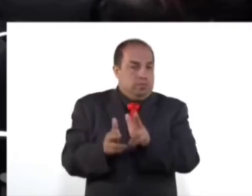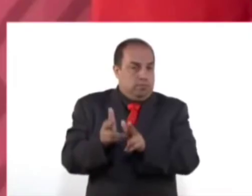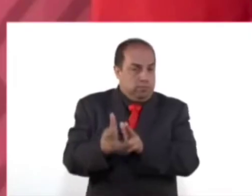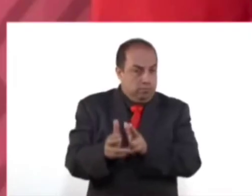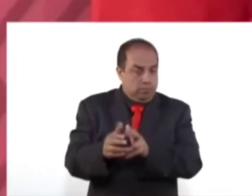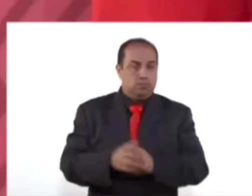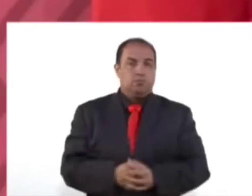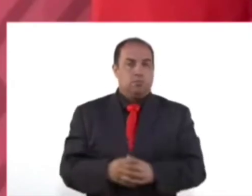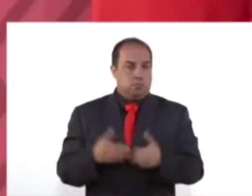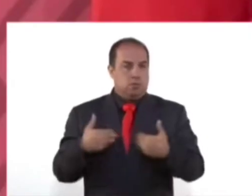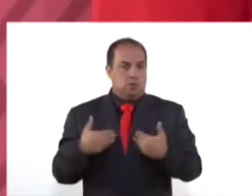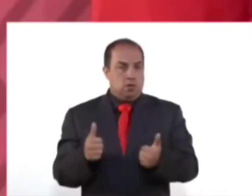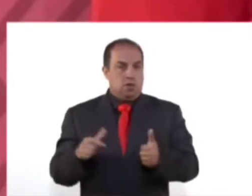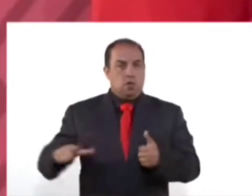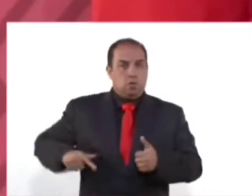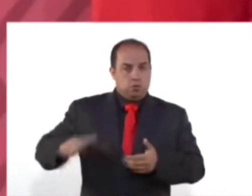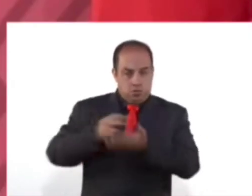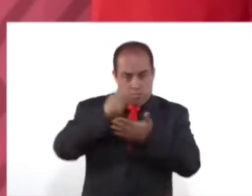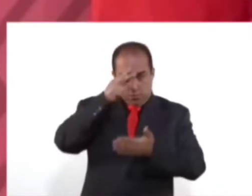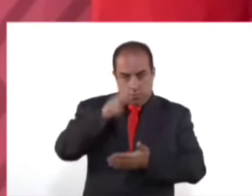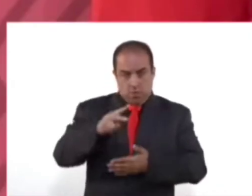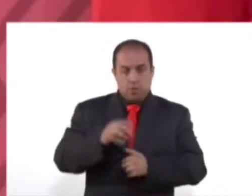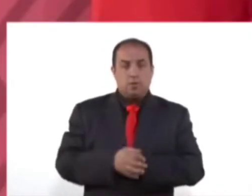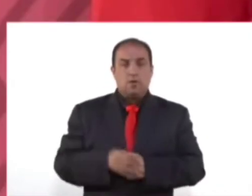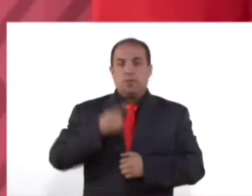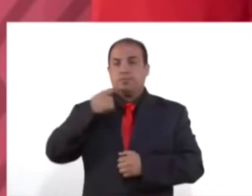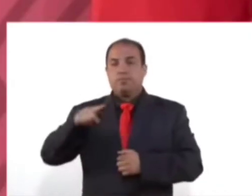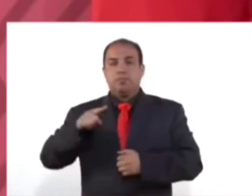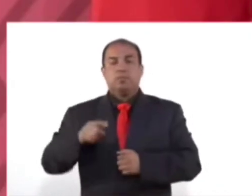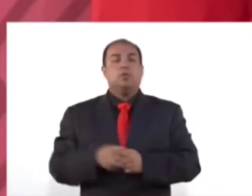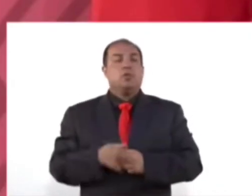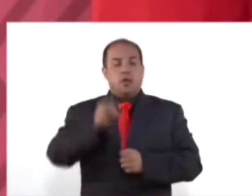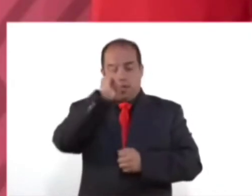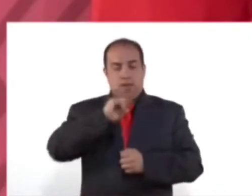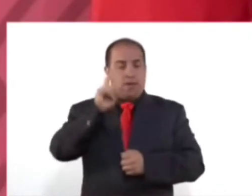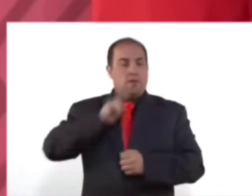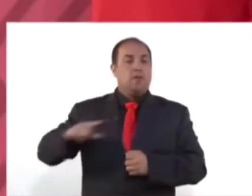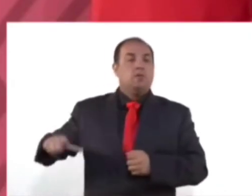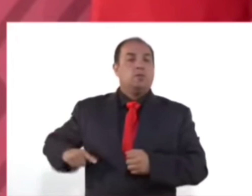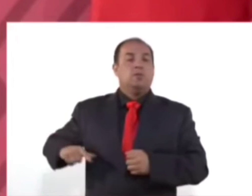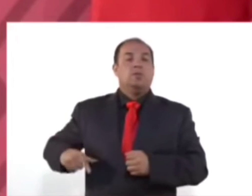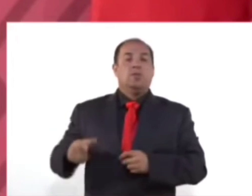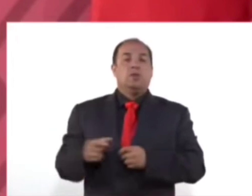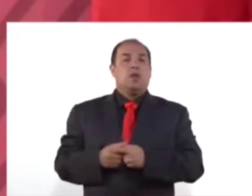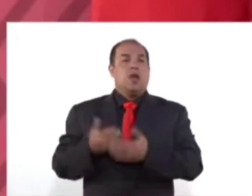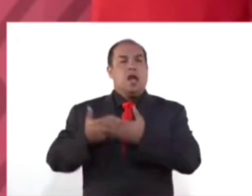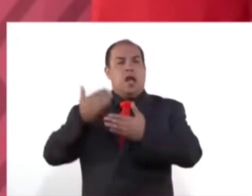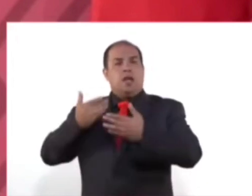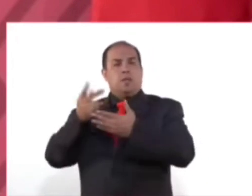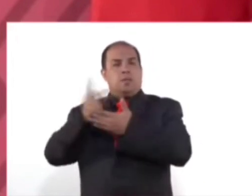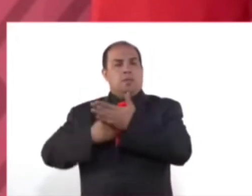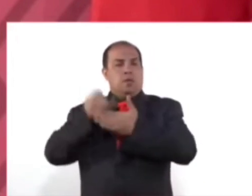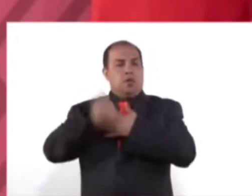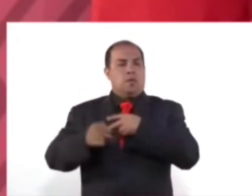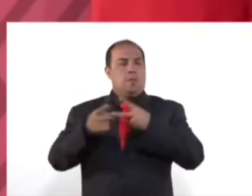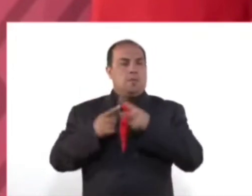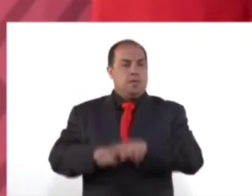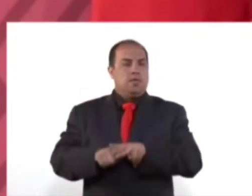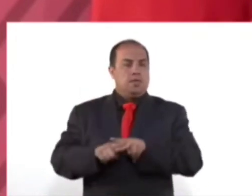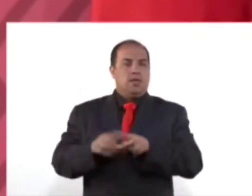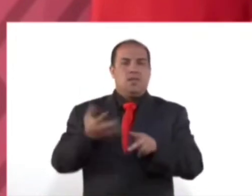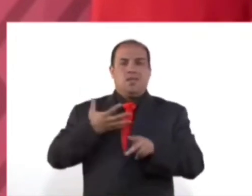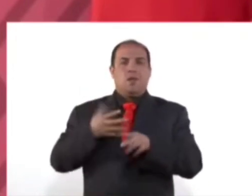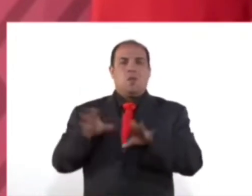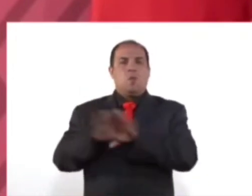Y esto es entendido desde el gobierno de la Ciudad de México, y así fue la instrucción de la jefa de gobierno desde el inicio del proyecto, que fuera entendido como una transferencia de